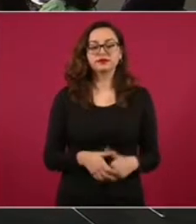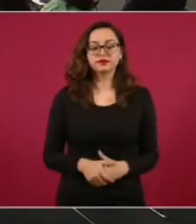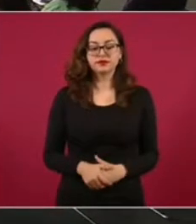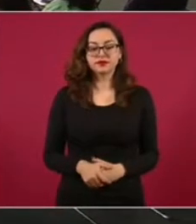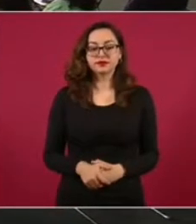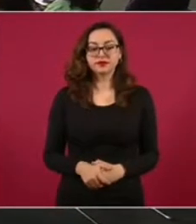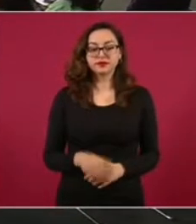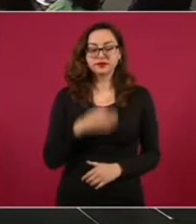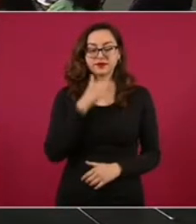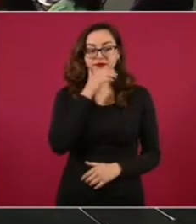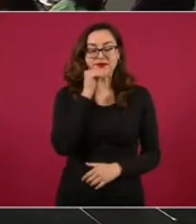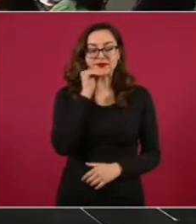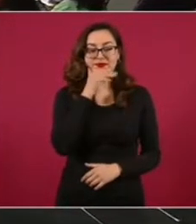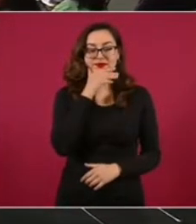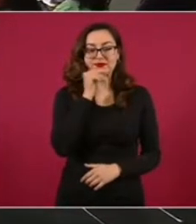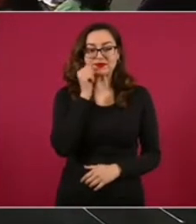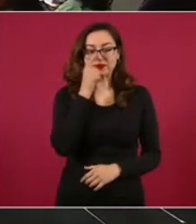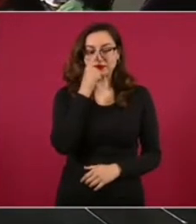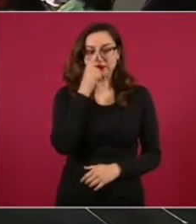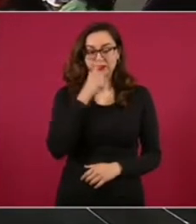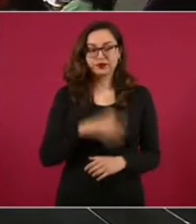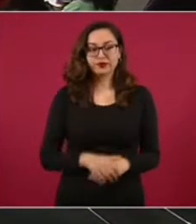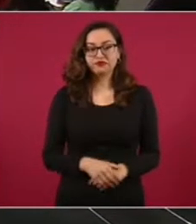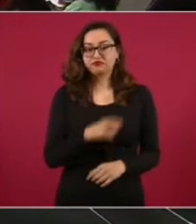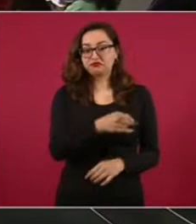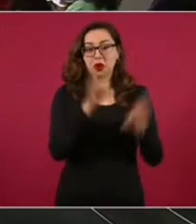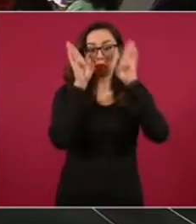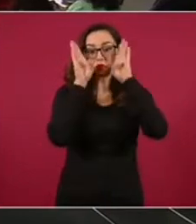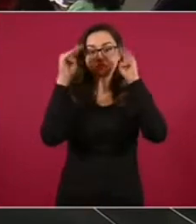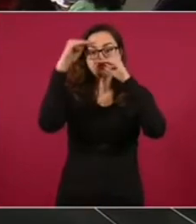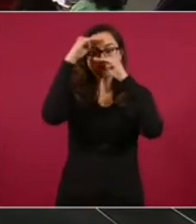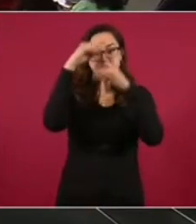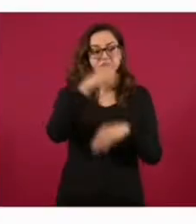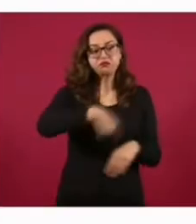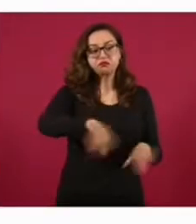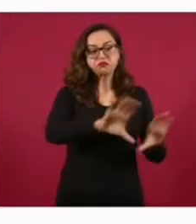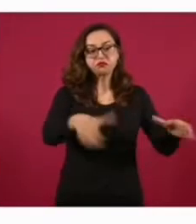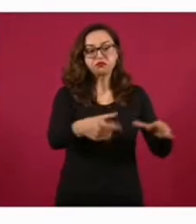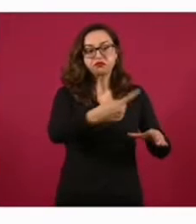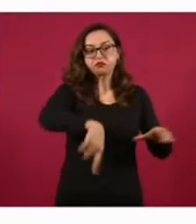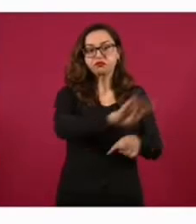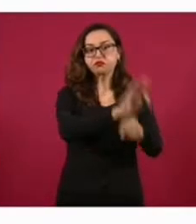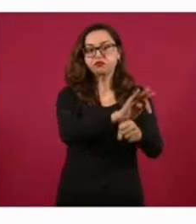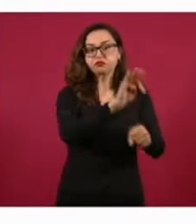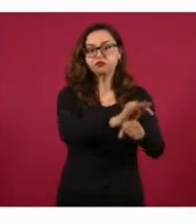Este es el boletín del conservadurismo.